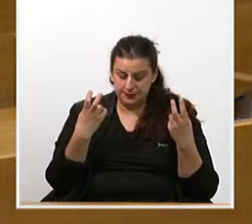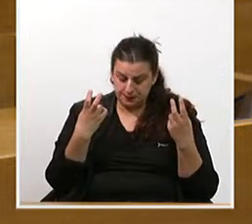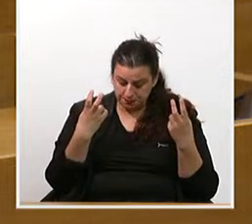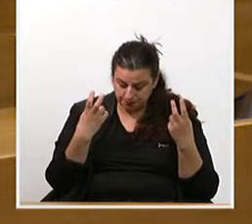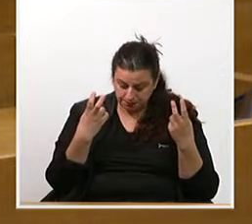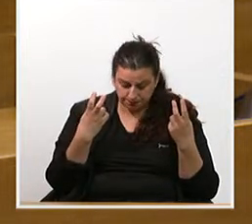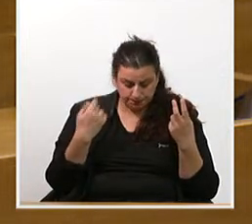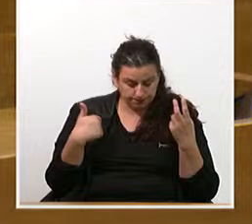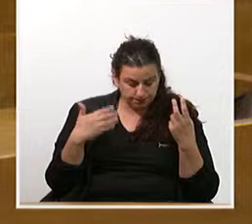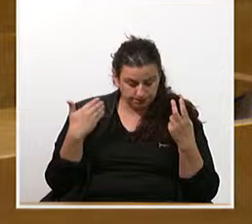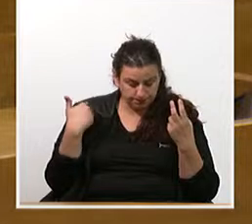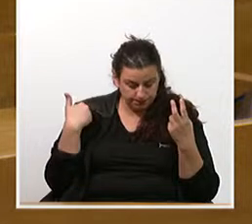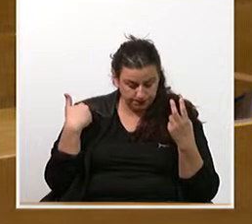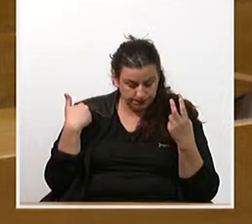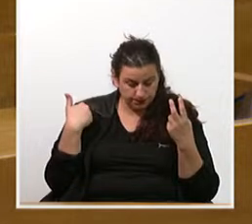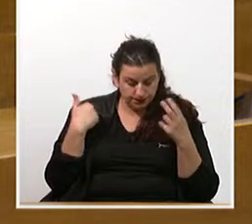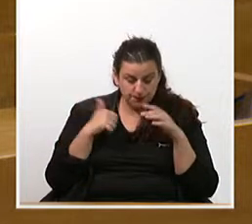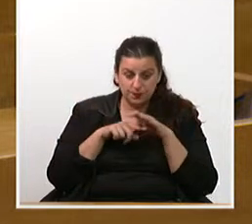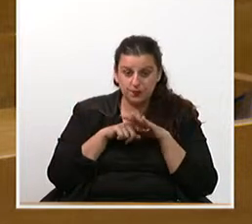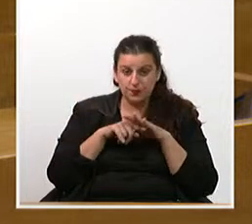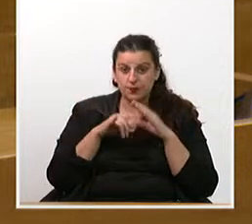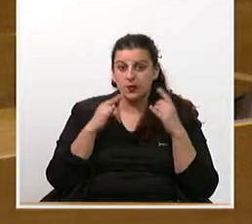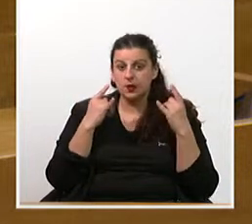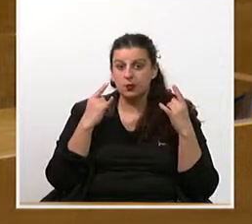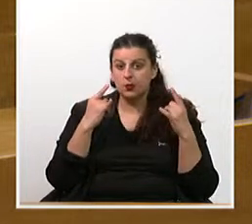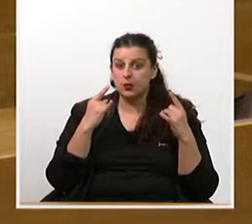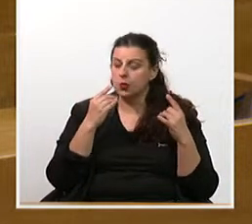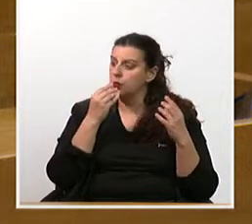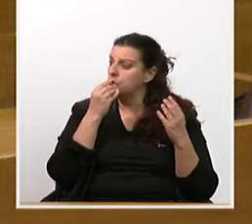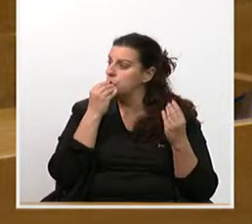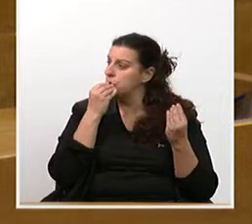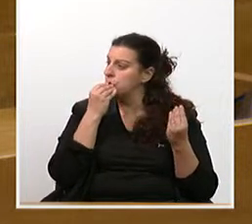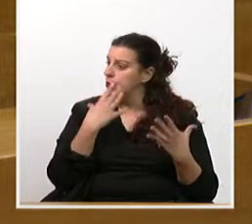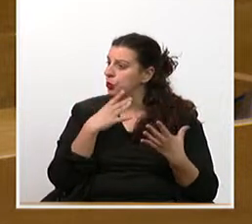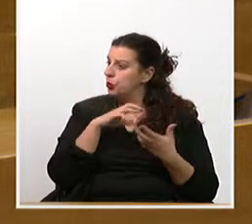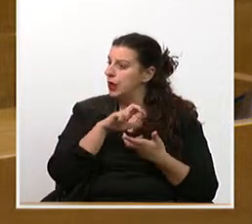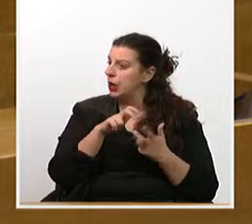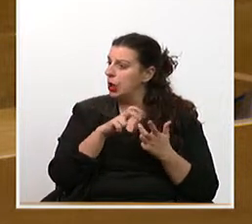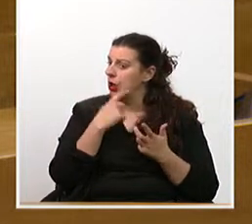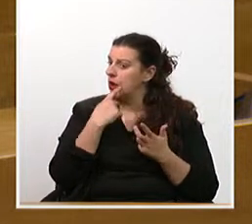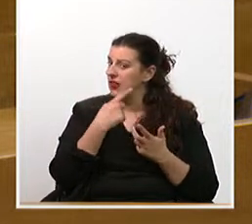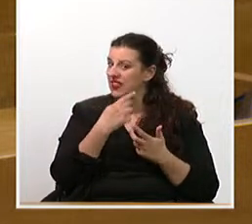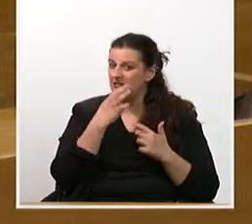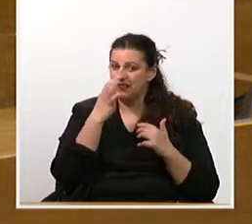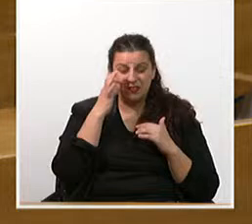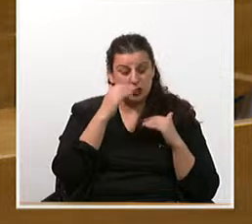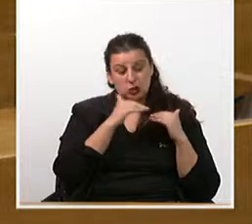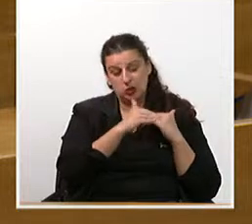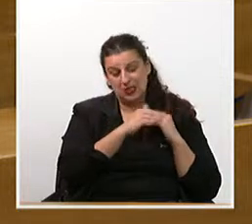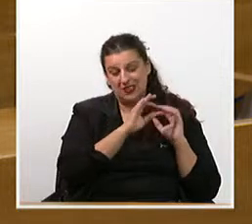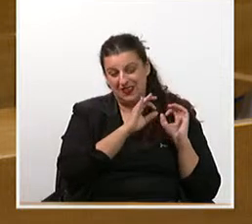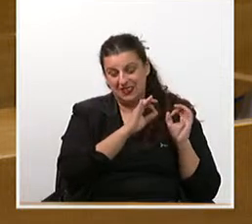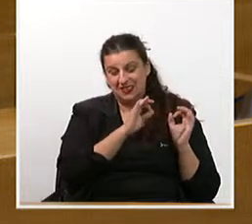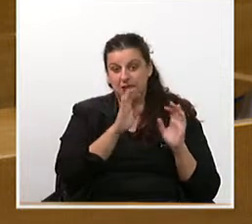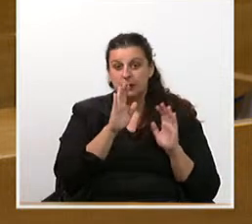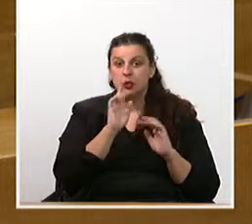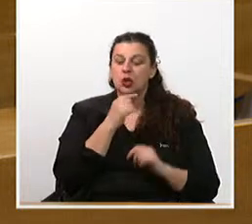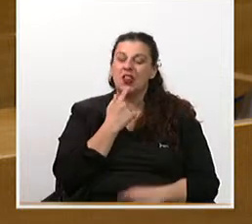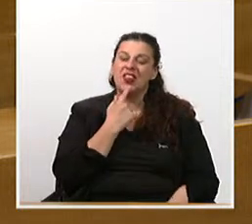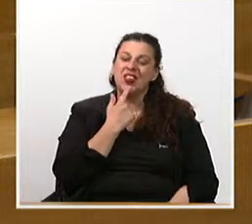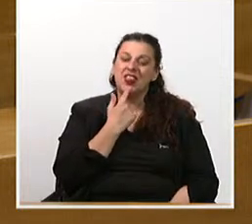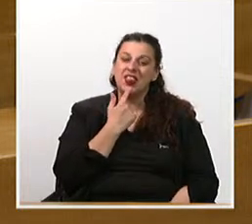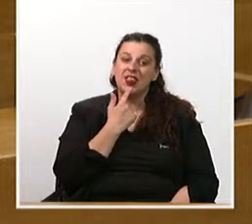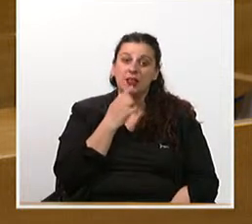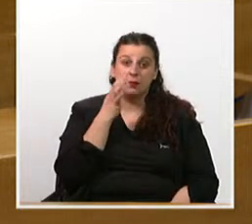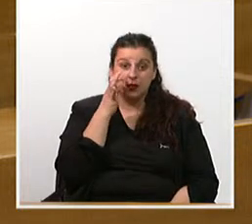los anteriores gestores del botanic eran muy ecológicos pero desde luego y muy sostenibles pero desde luego lo eran solo de Boquilla porque a